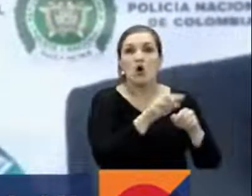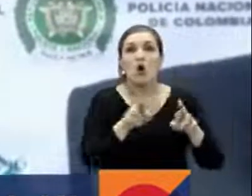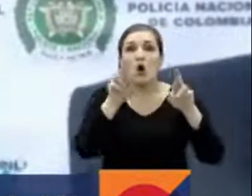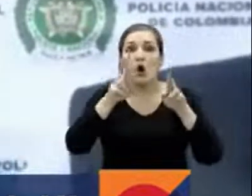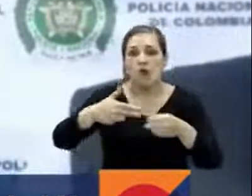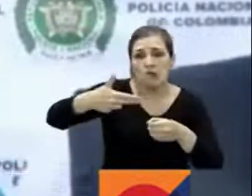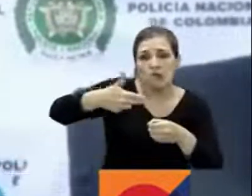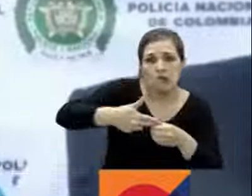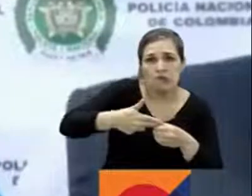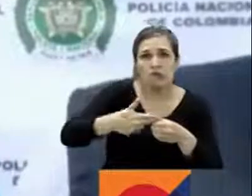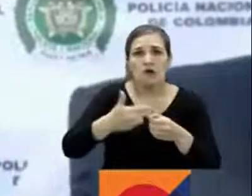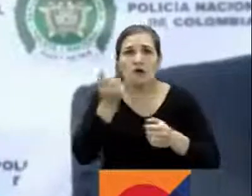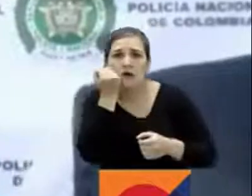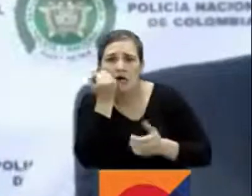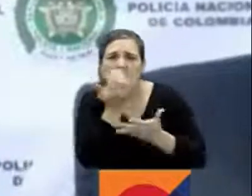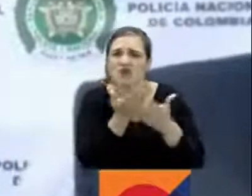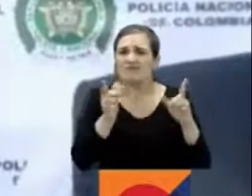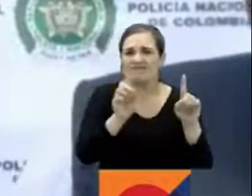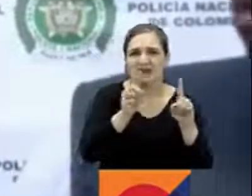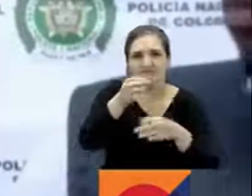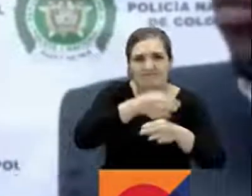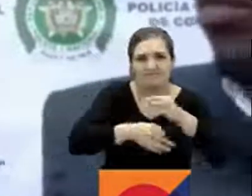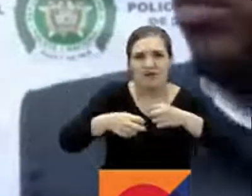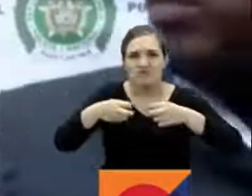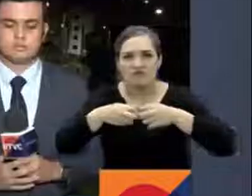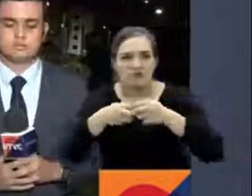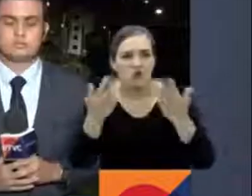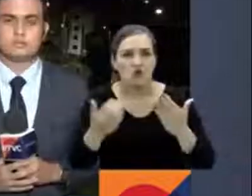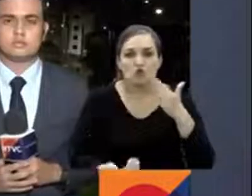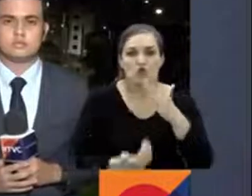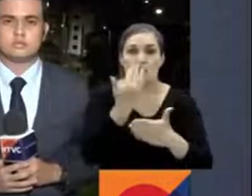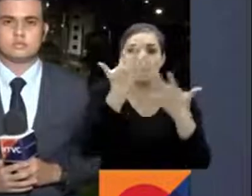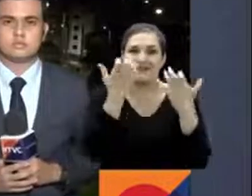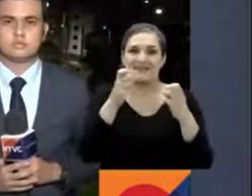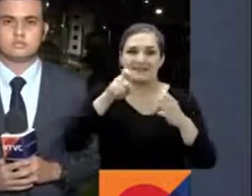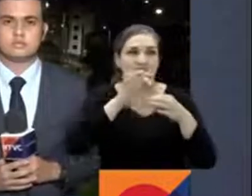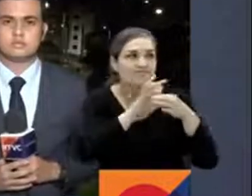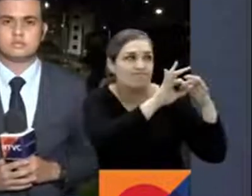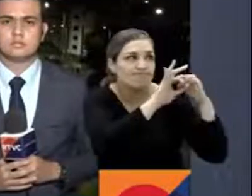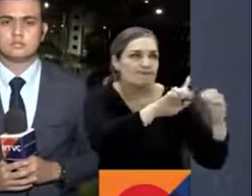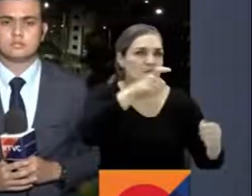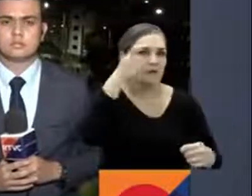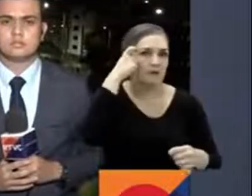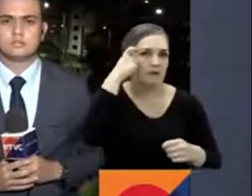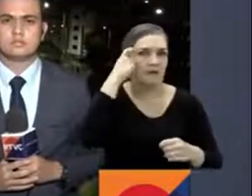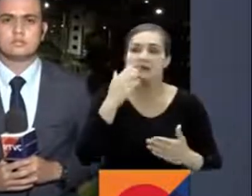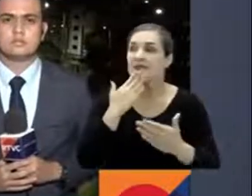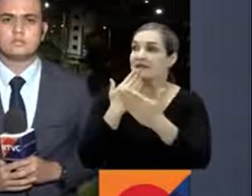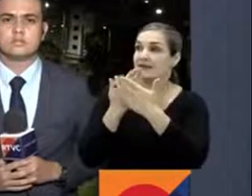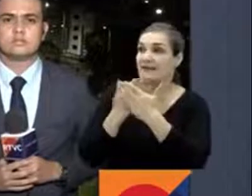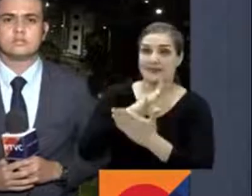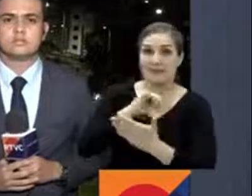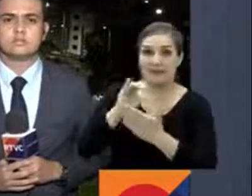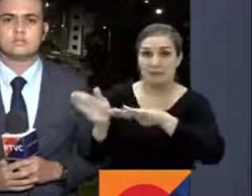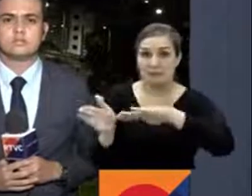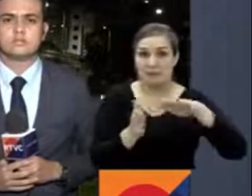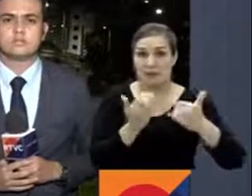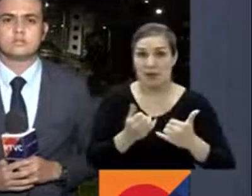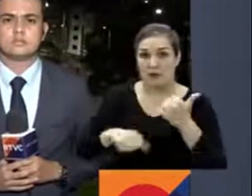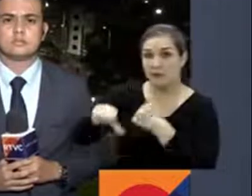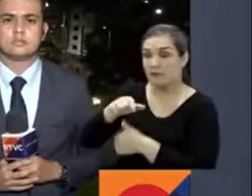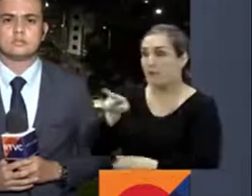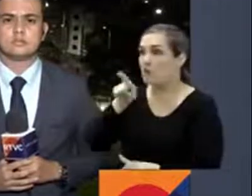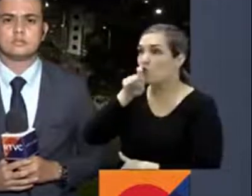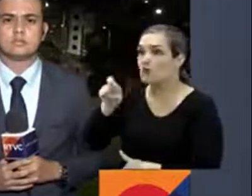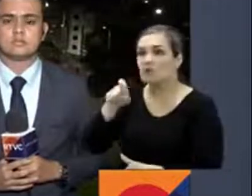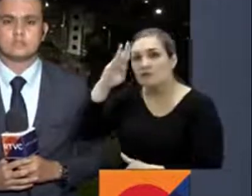combustibles fósiles y que nos posibilite saltar a la modernidad. Gracias, Carlos. Y ahora vamos a conectarnos con Bucaramanga. Pablo Fuerman, buenas